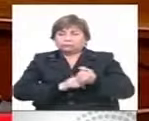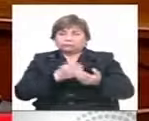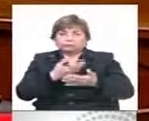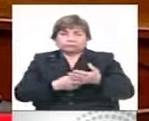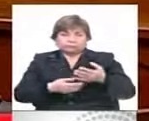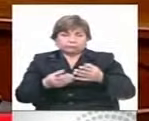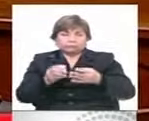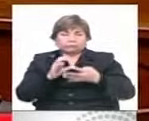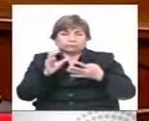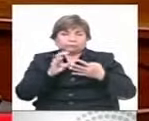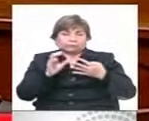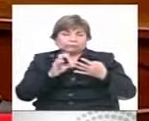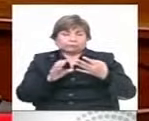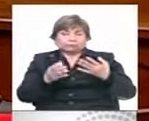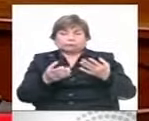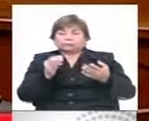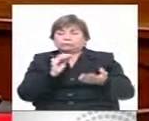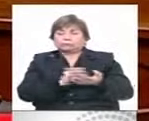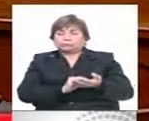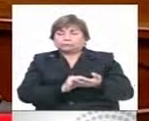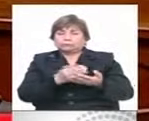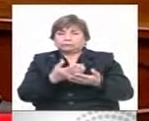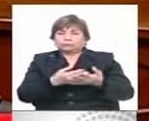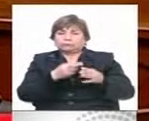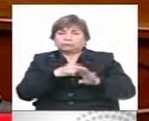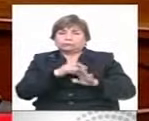competencias, además del desarrollo de